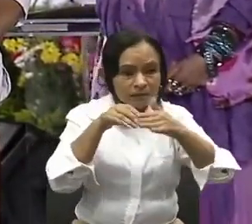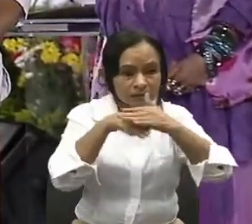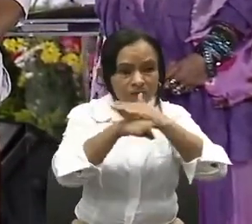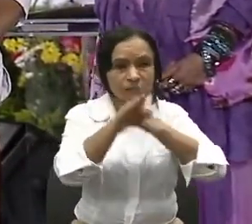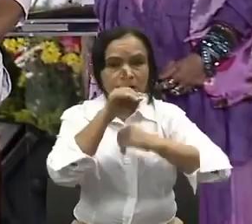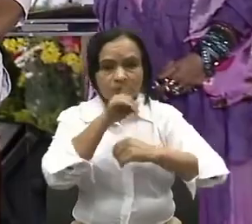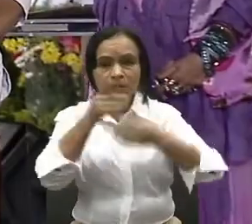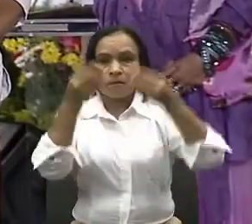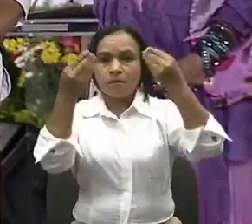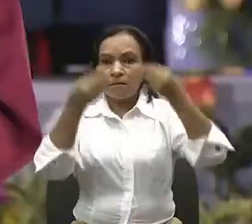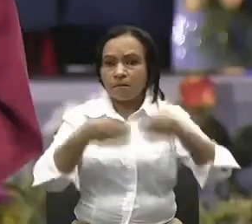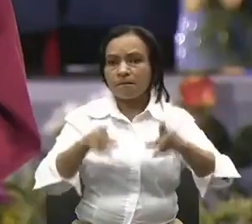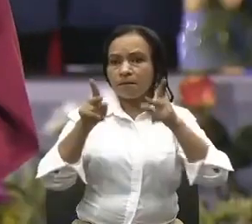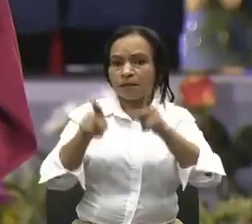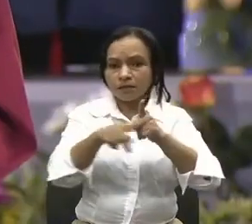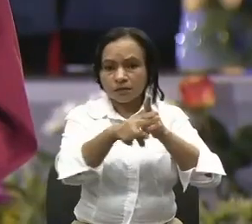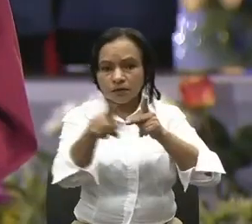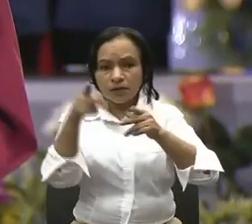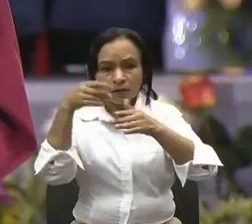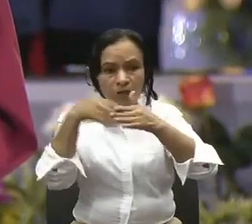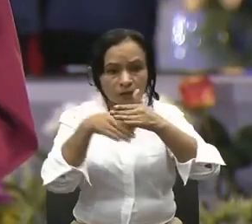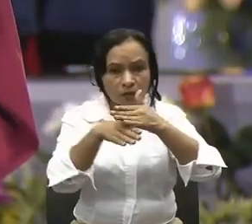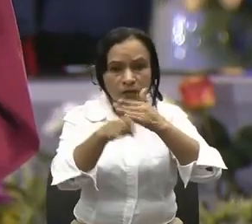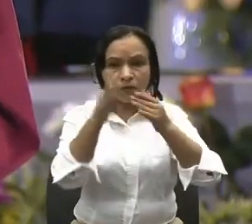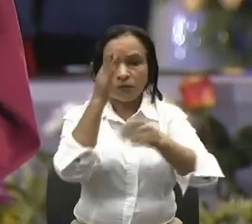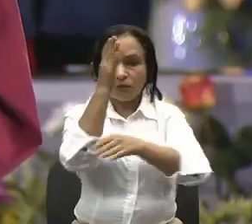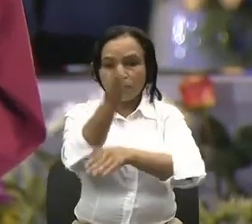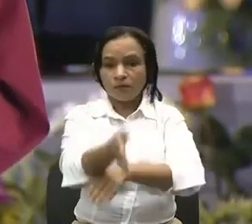las desapariciones de los inmigrantes.